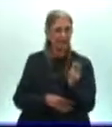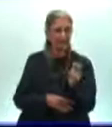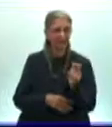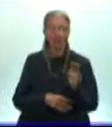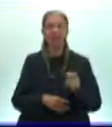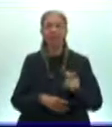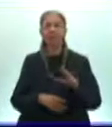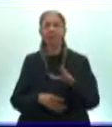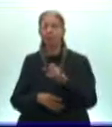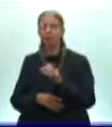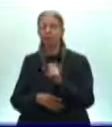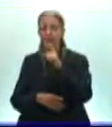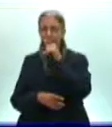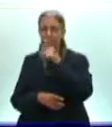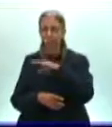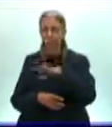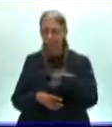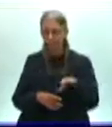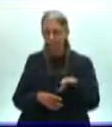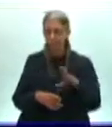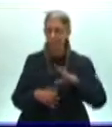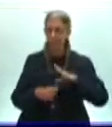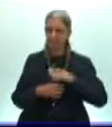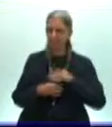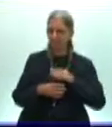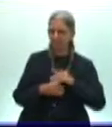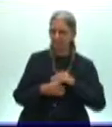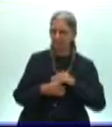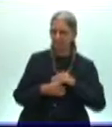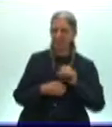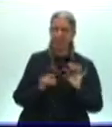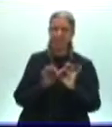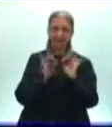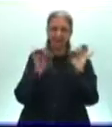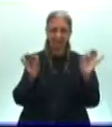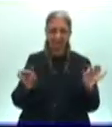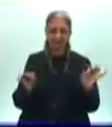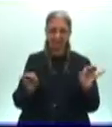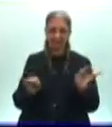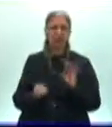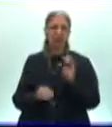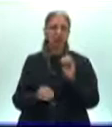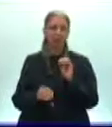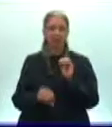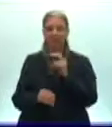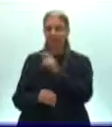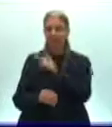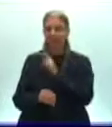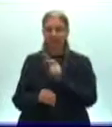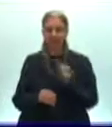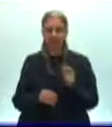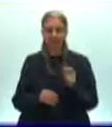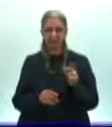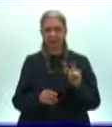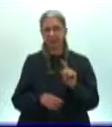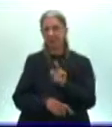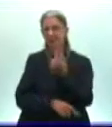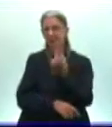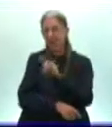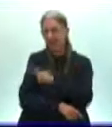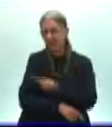especialidad de matemática y los estudiantes de la especialidad de maestros primarios y educación